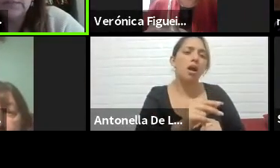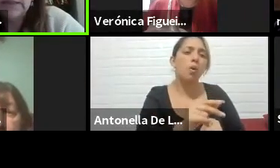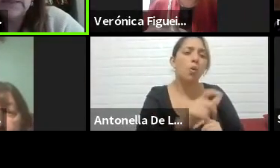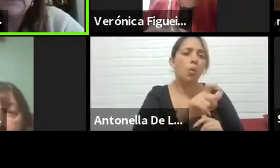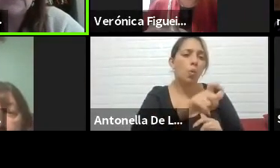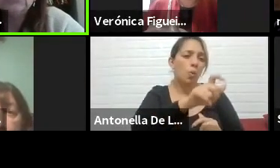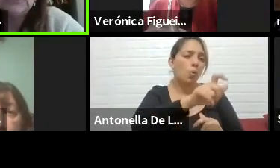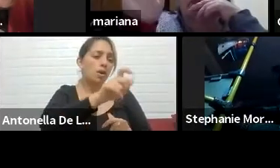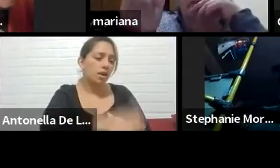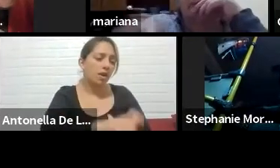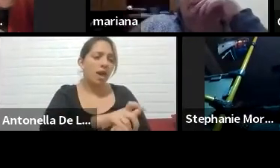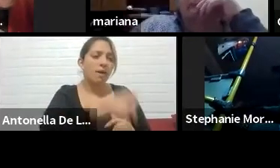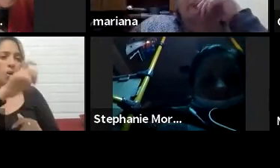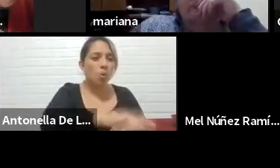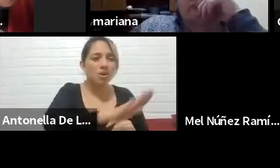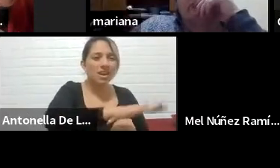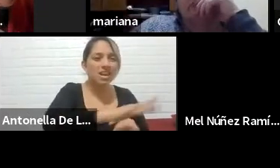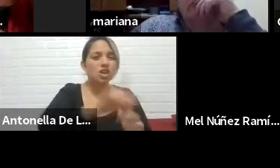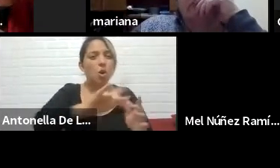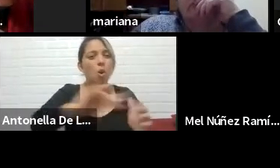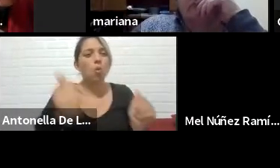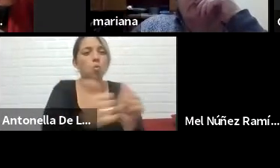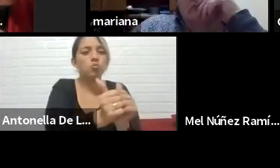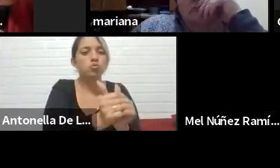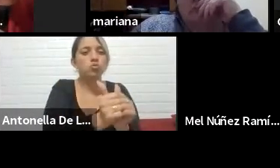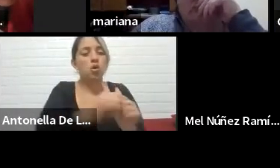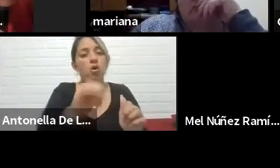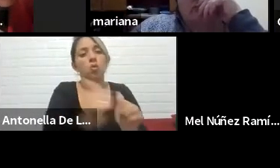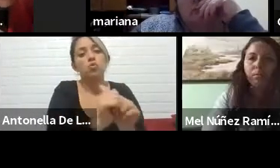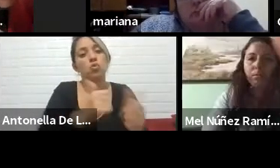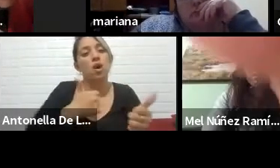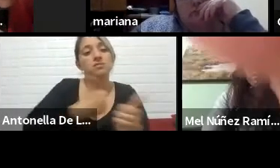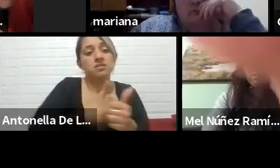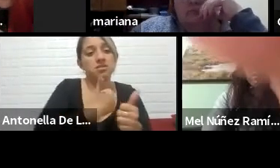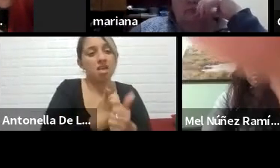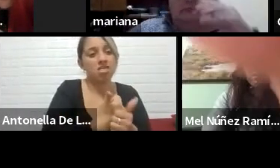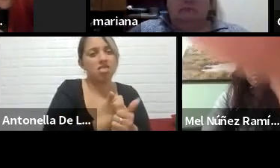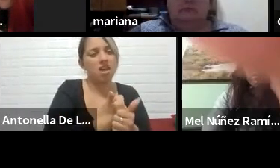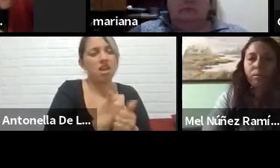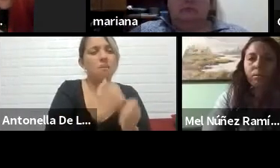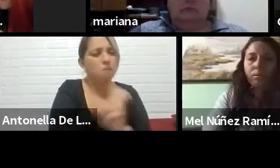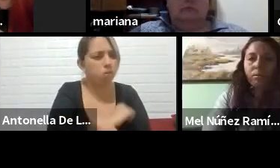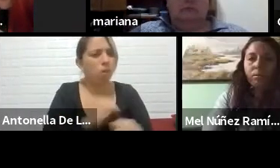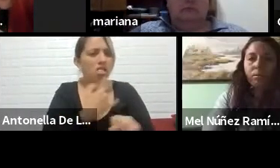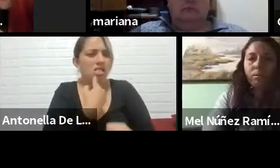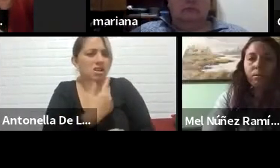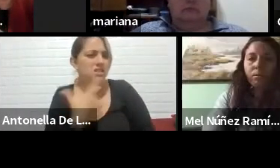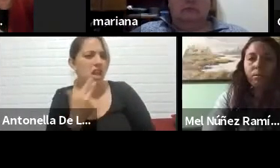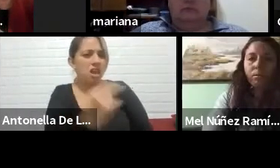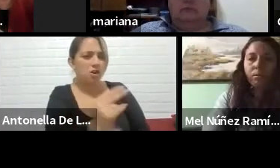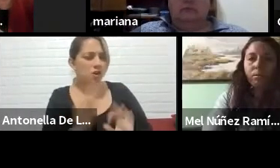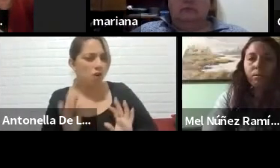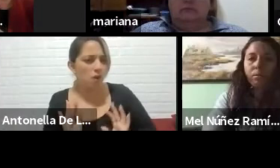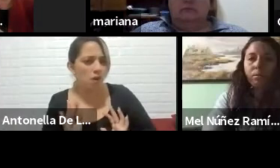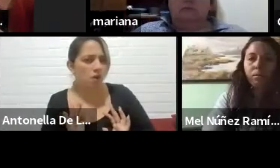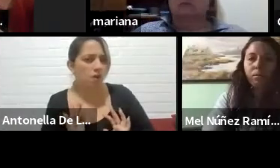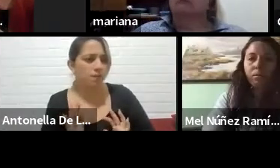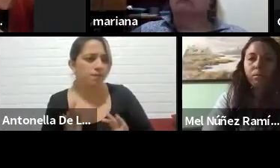un acompañante o una asistente en el ámbito educativo. Es decir, son todas,